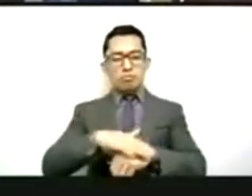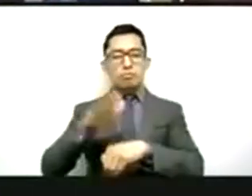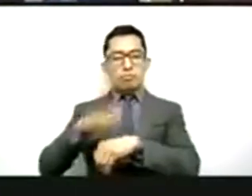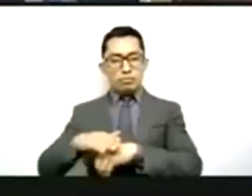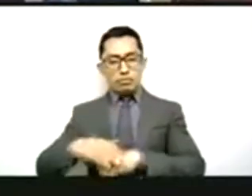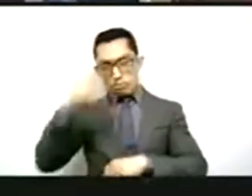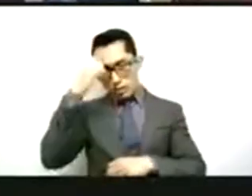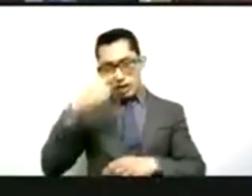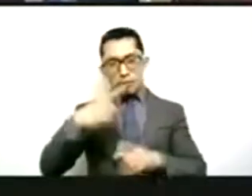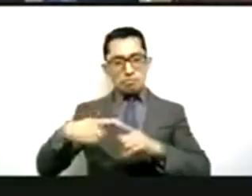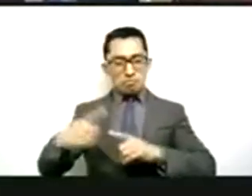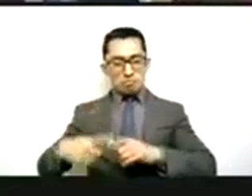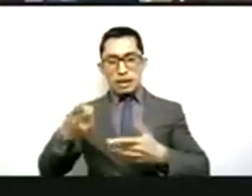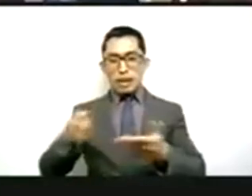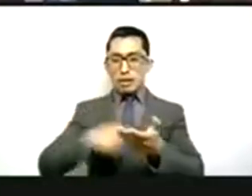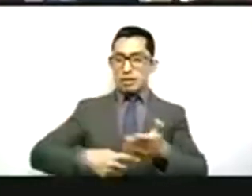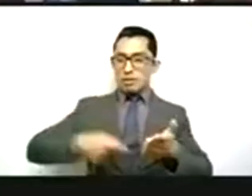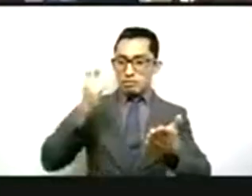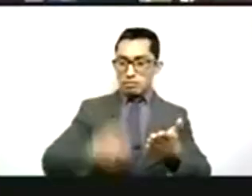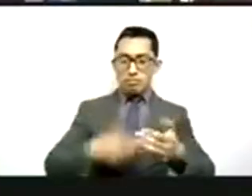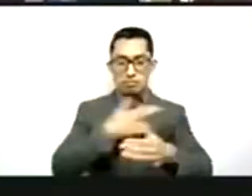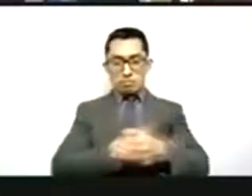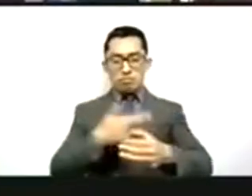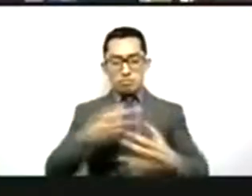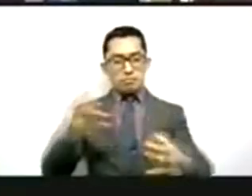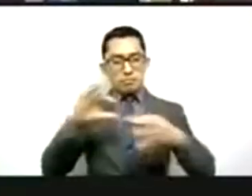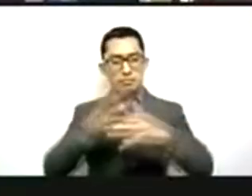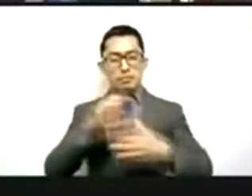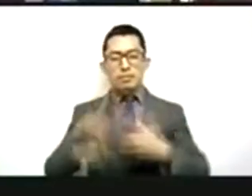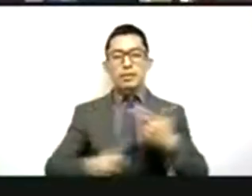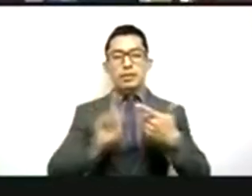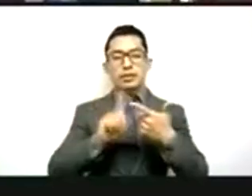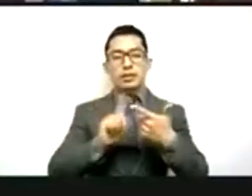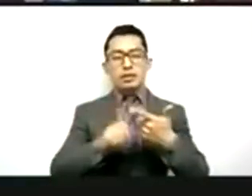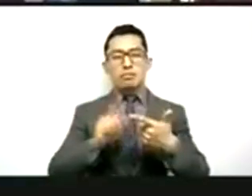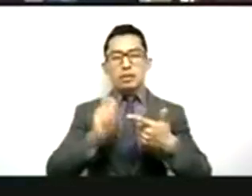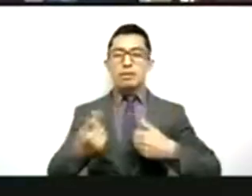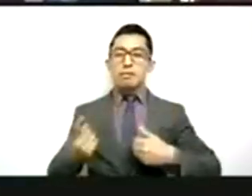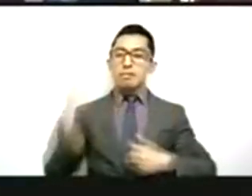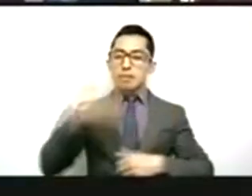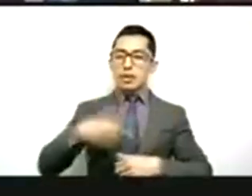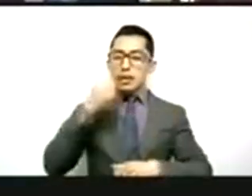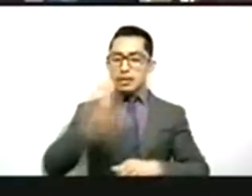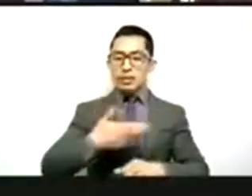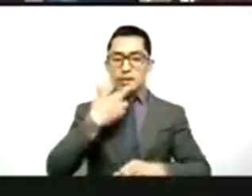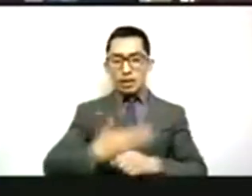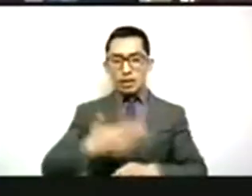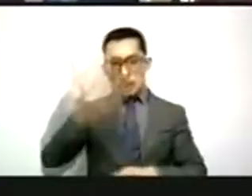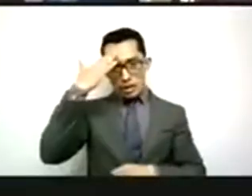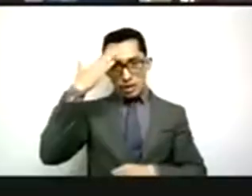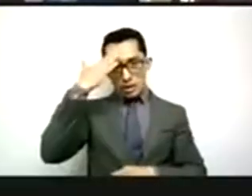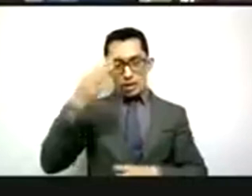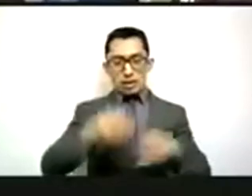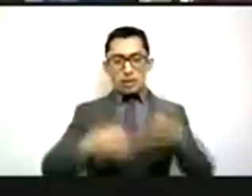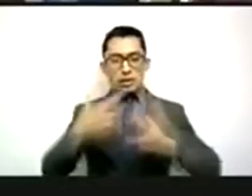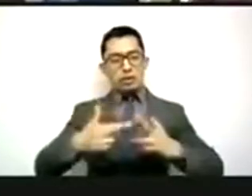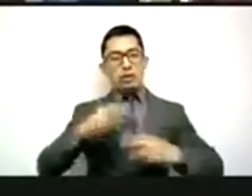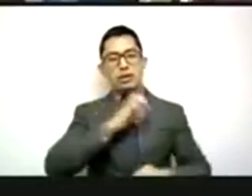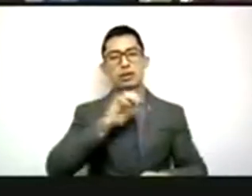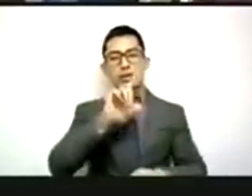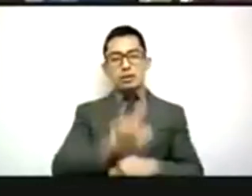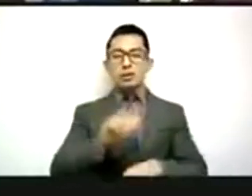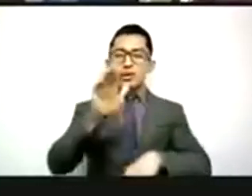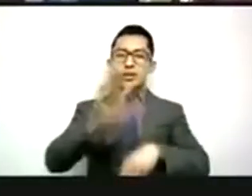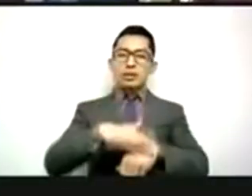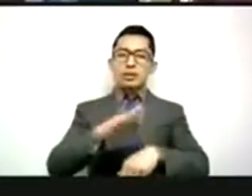efectos previstos en la sentencia. Séptimo, se ordena a la Secretaría General de este órgano jurisdiccional de vista a